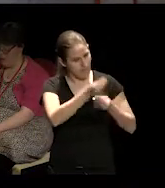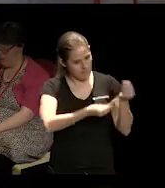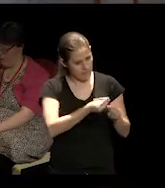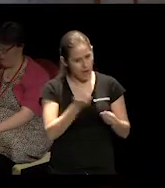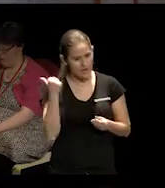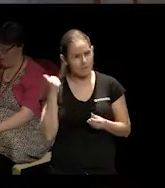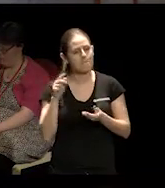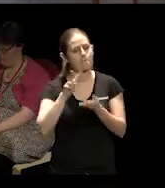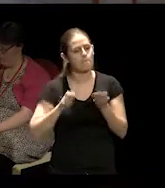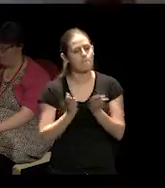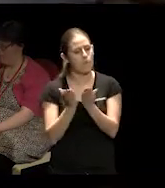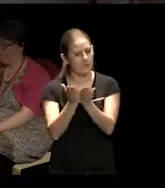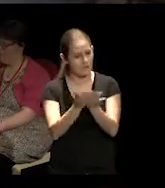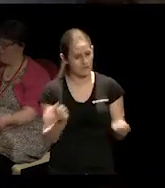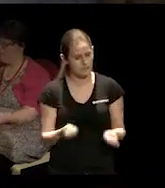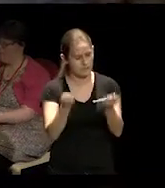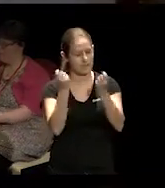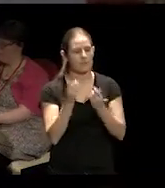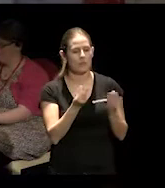demás. Muchas gracias.